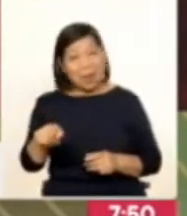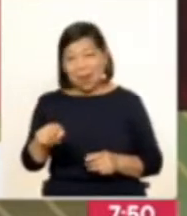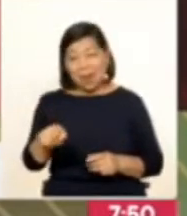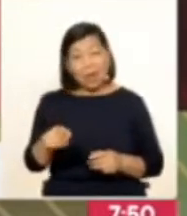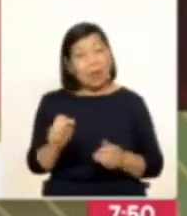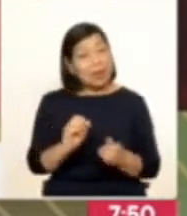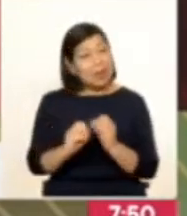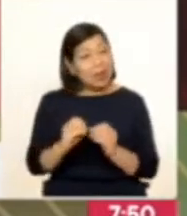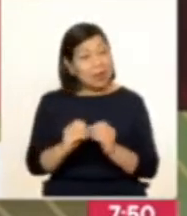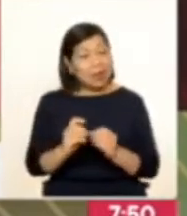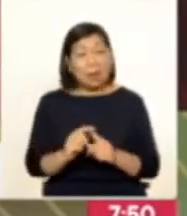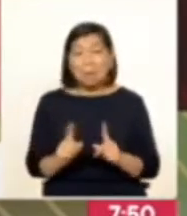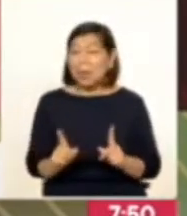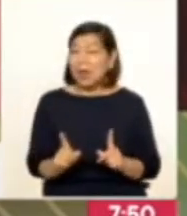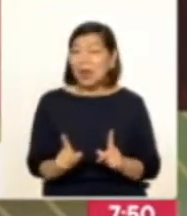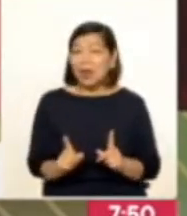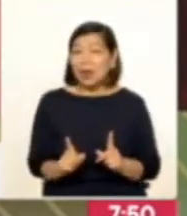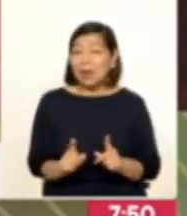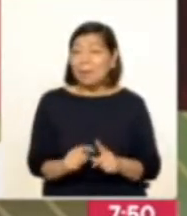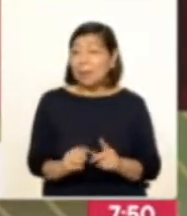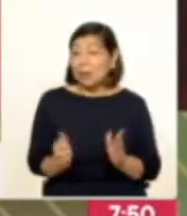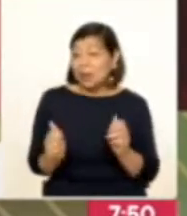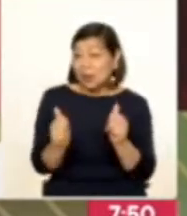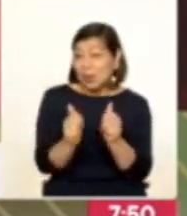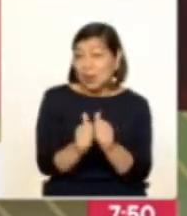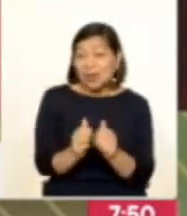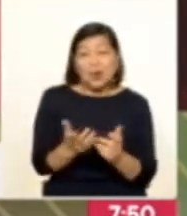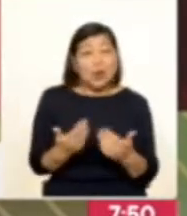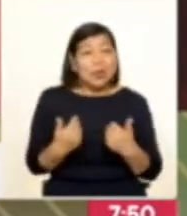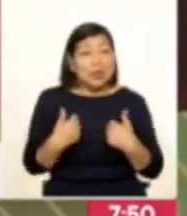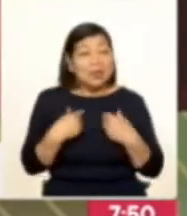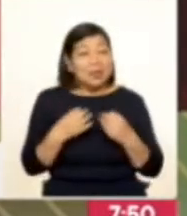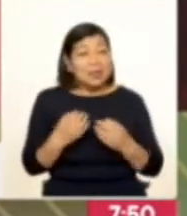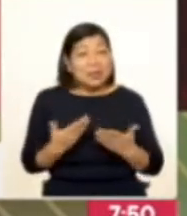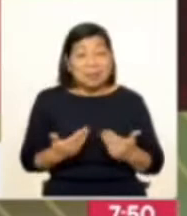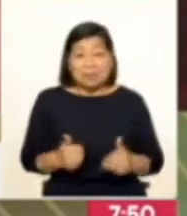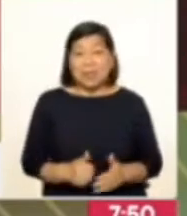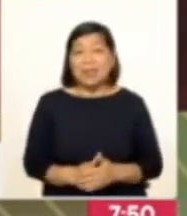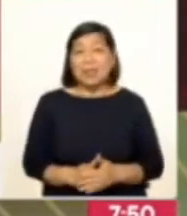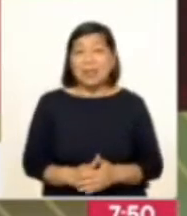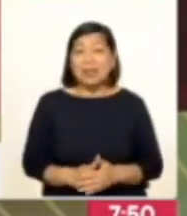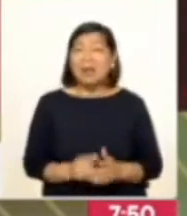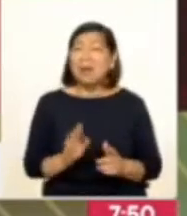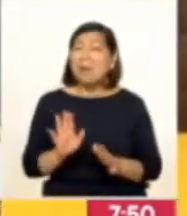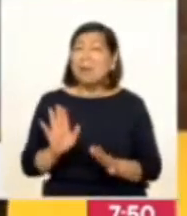mal corrígelo no siempre estás al costado delo claro no tiene siempre efecto